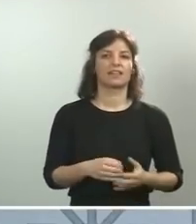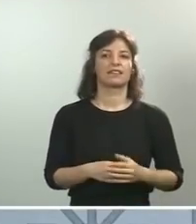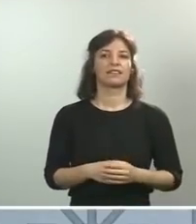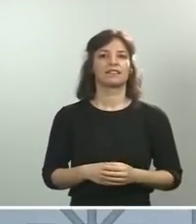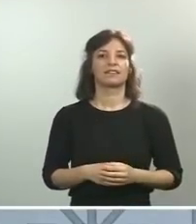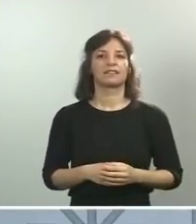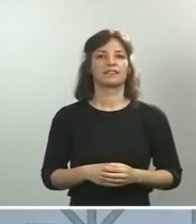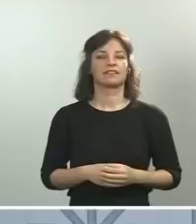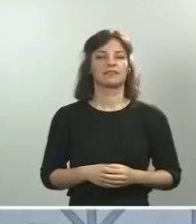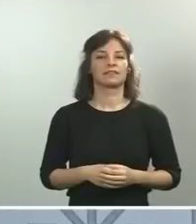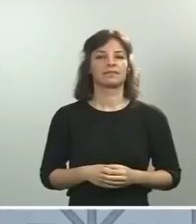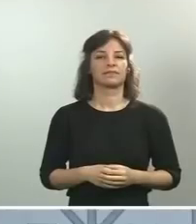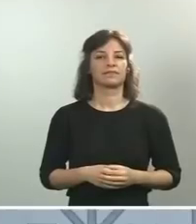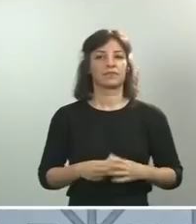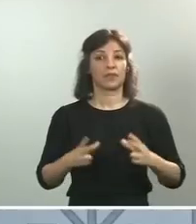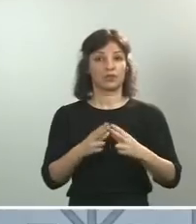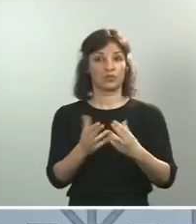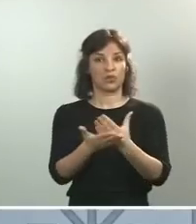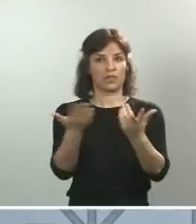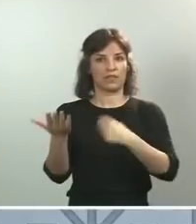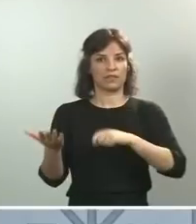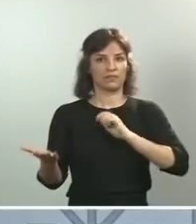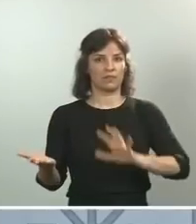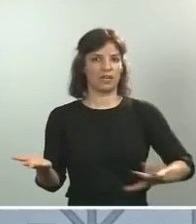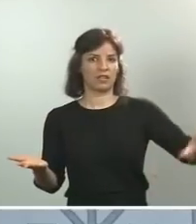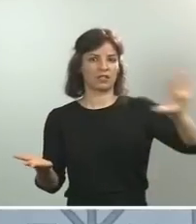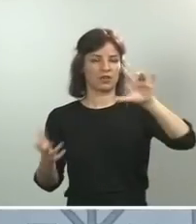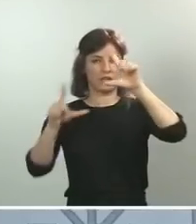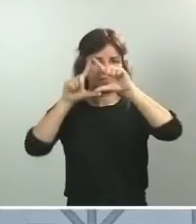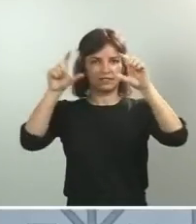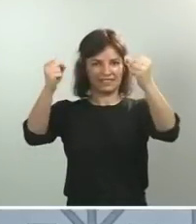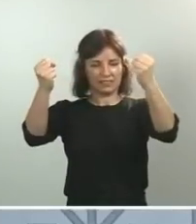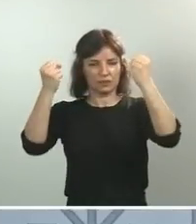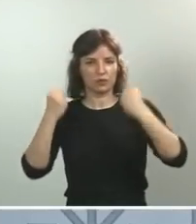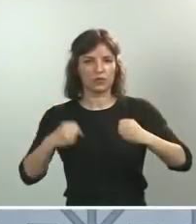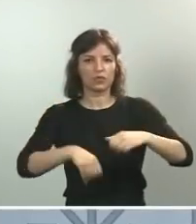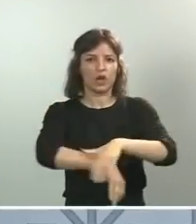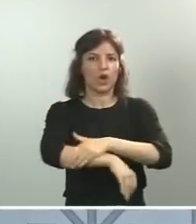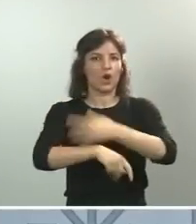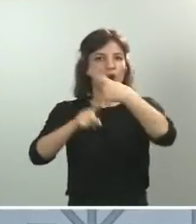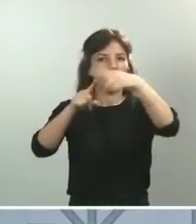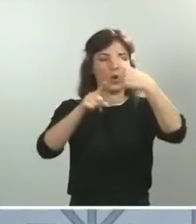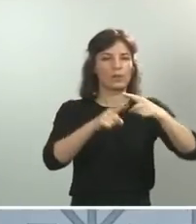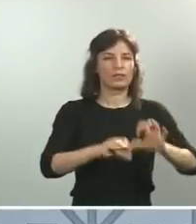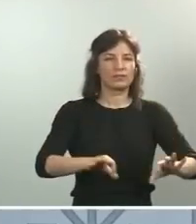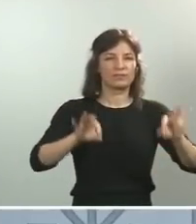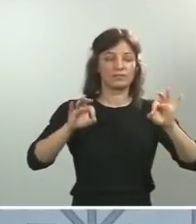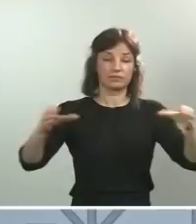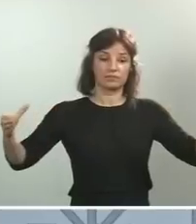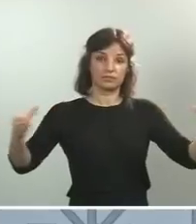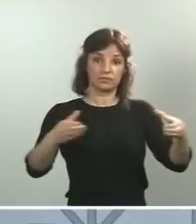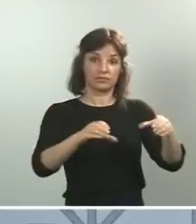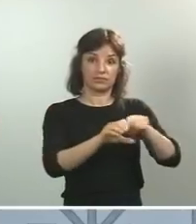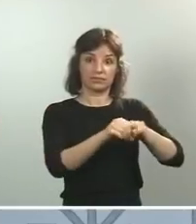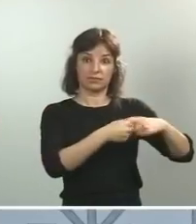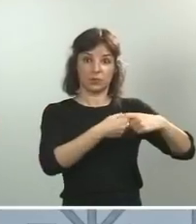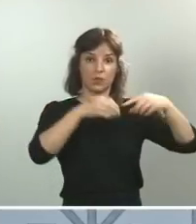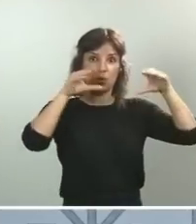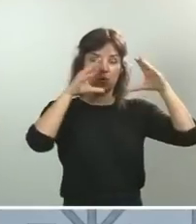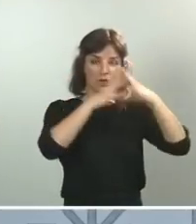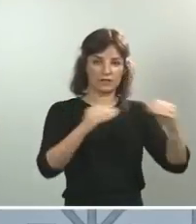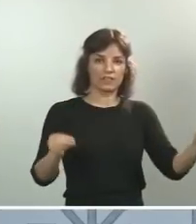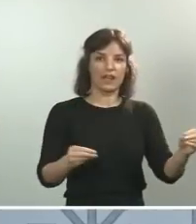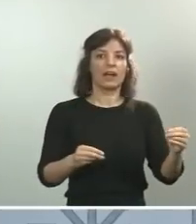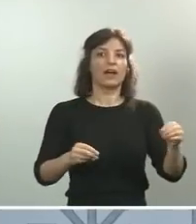conjunto de la sociedad española, de las instituciones, de los gobiernos y sobre todo de la comunidad universitaria, punto por punto,